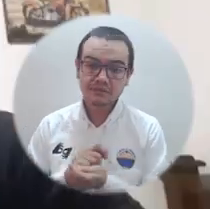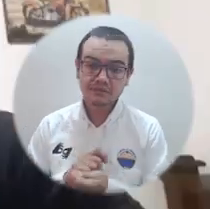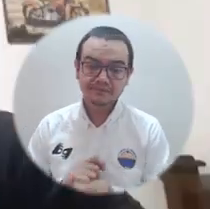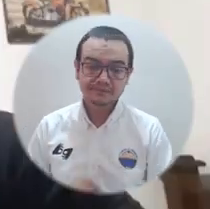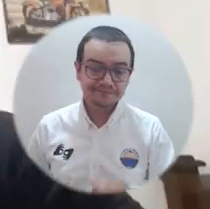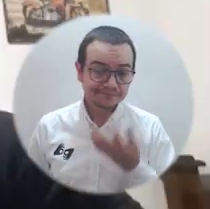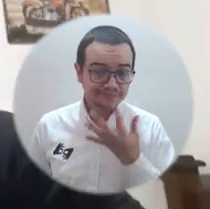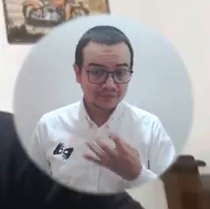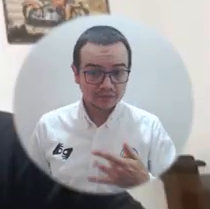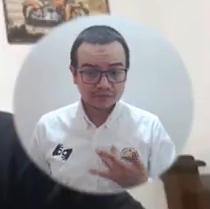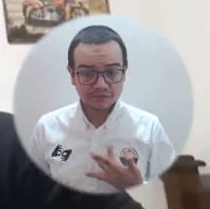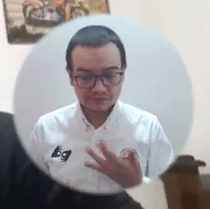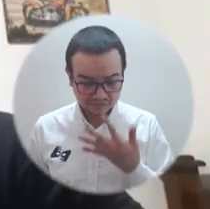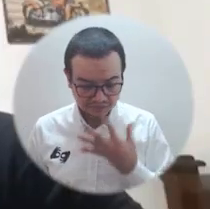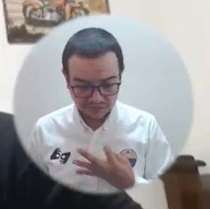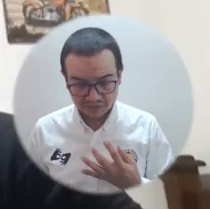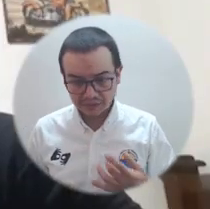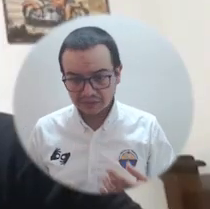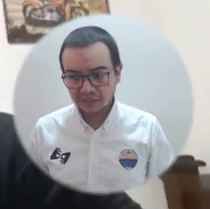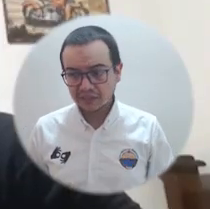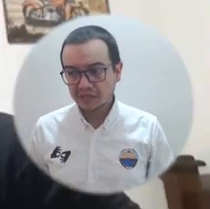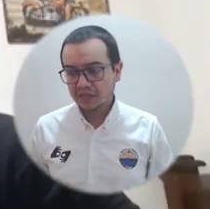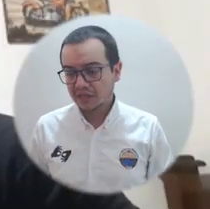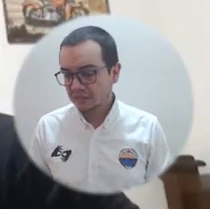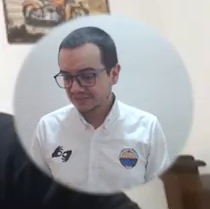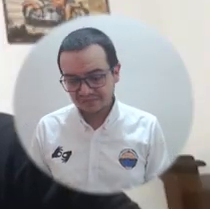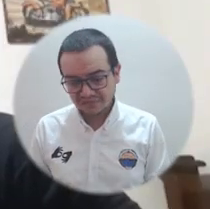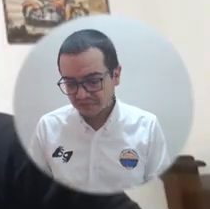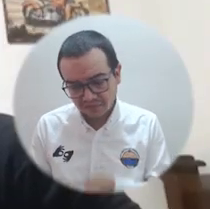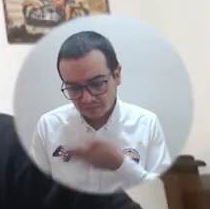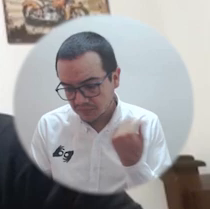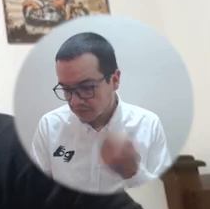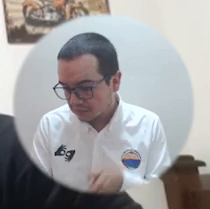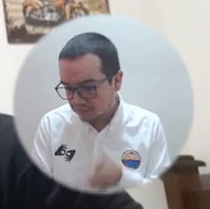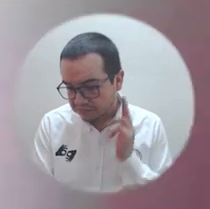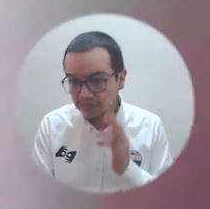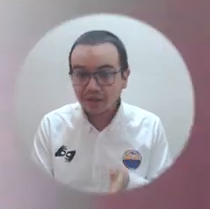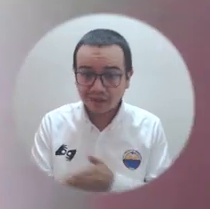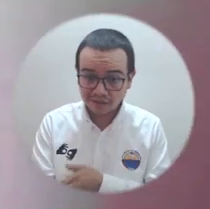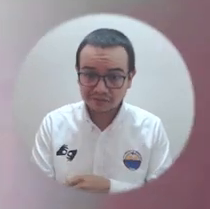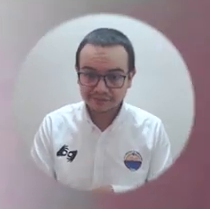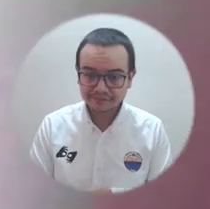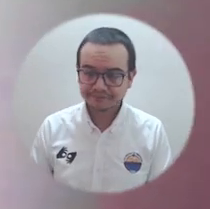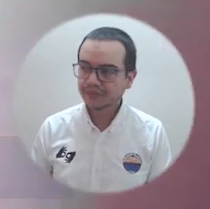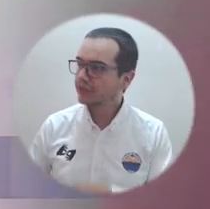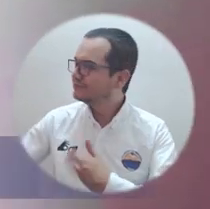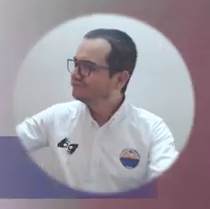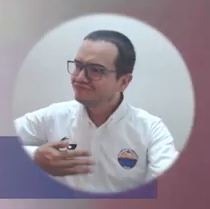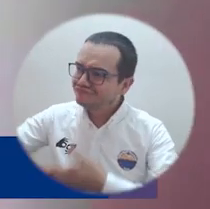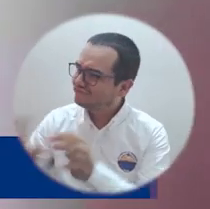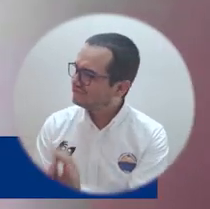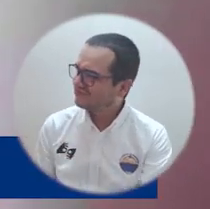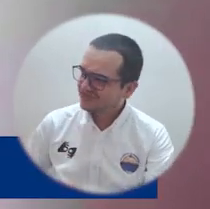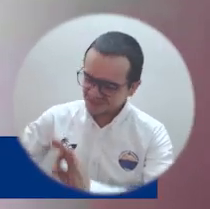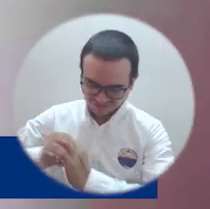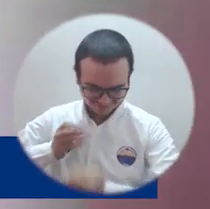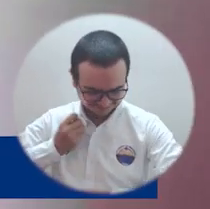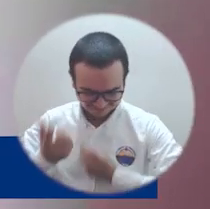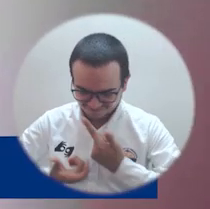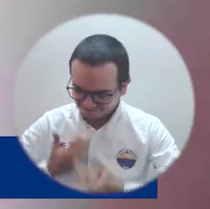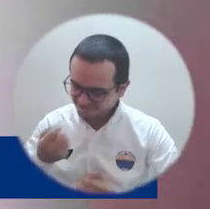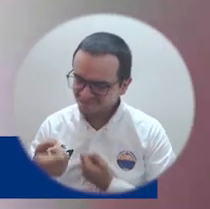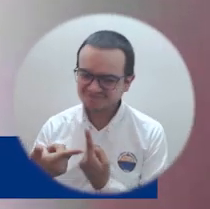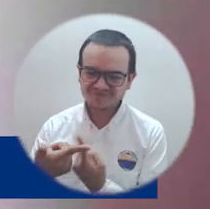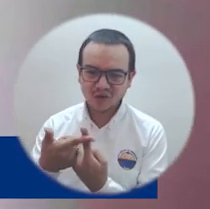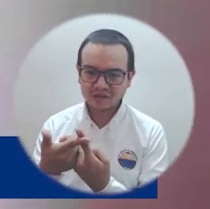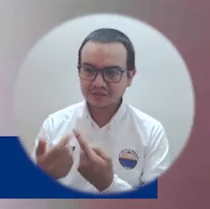Punto que pude llegar a considerar un poco la deserción académica. Tenemos que seguir adelante y seguir avanzando, adaptarnos a